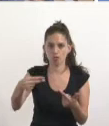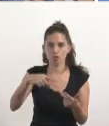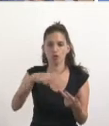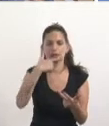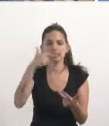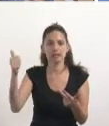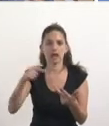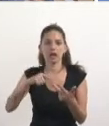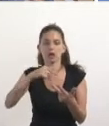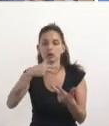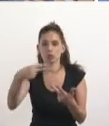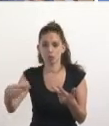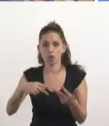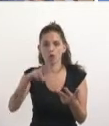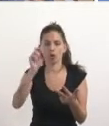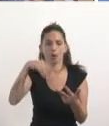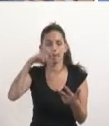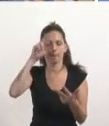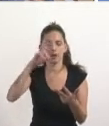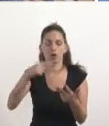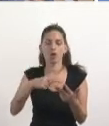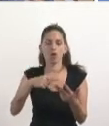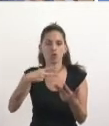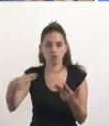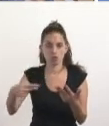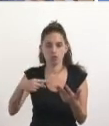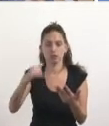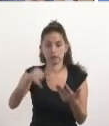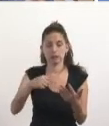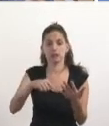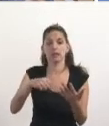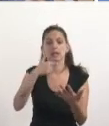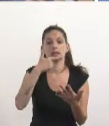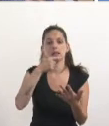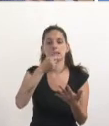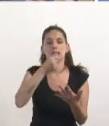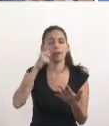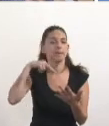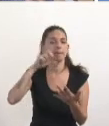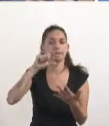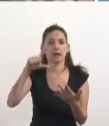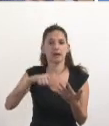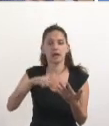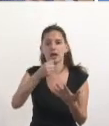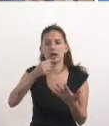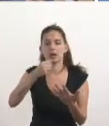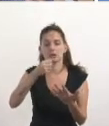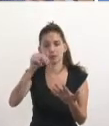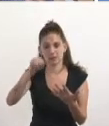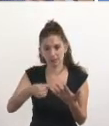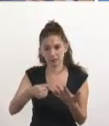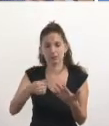afirmativo romero negativo sahagún afirmativo sea pac sea afirmativo schiavoni ausente en no